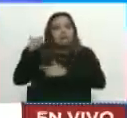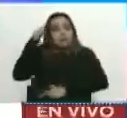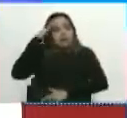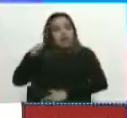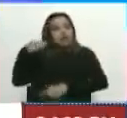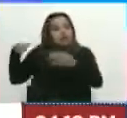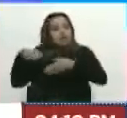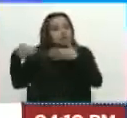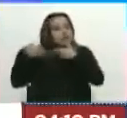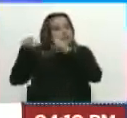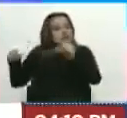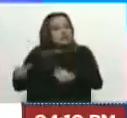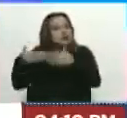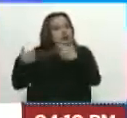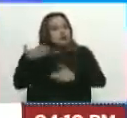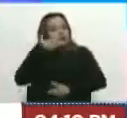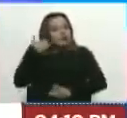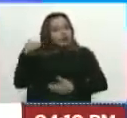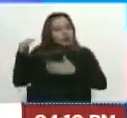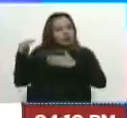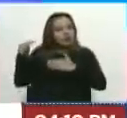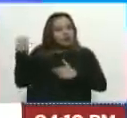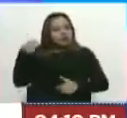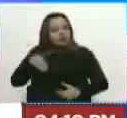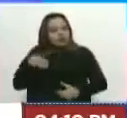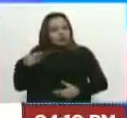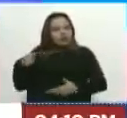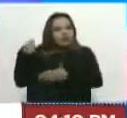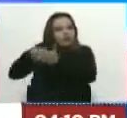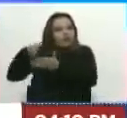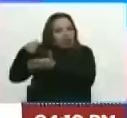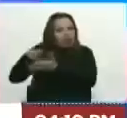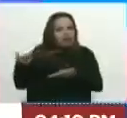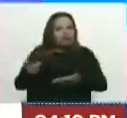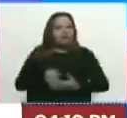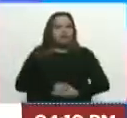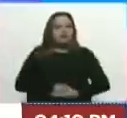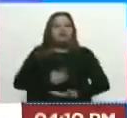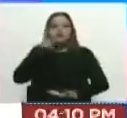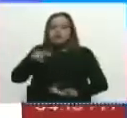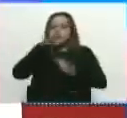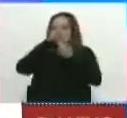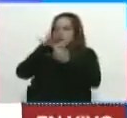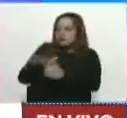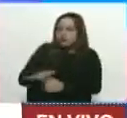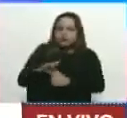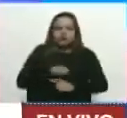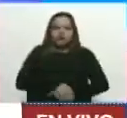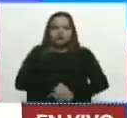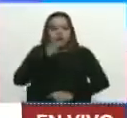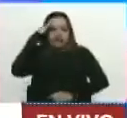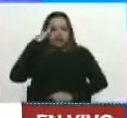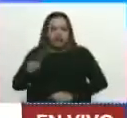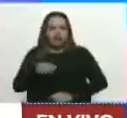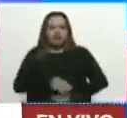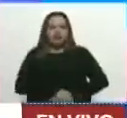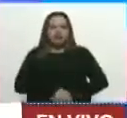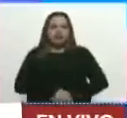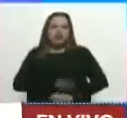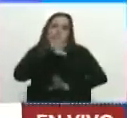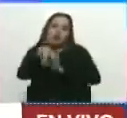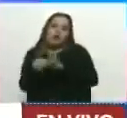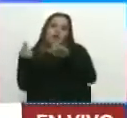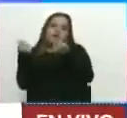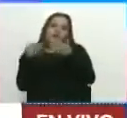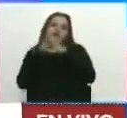Y tienen una serie de ventajas, además de poder impunemente sus autoridades, las autoridades militares, robarse la plata de